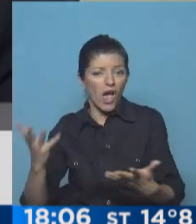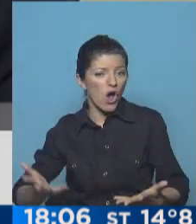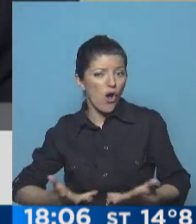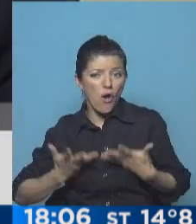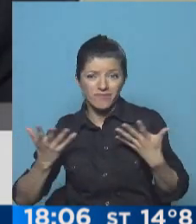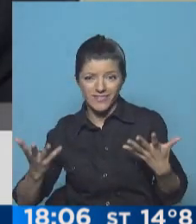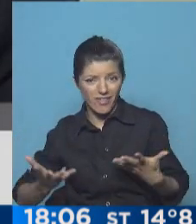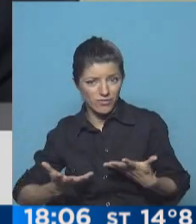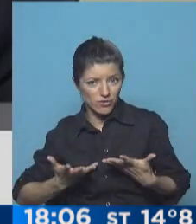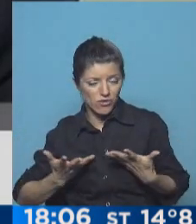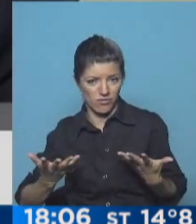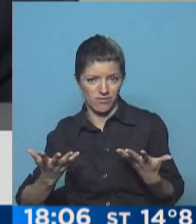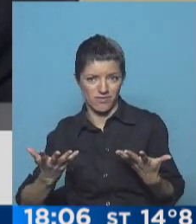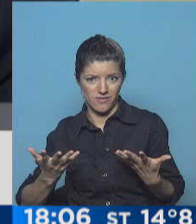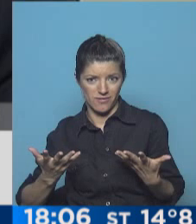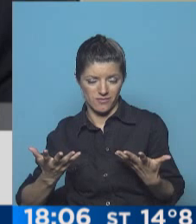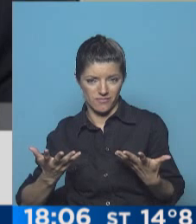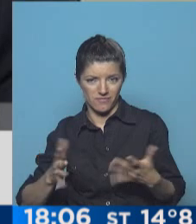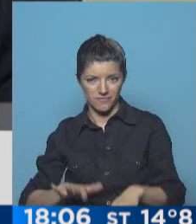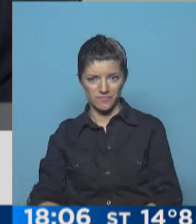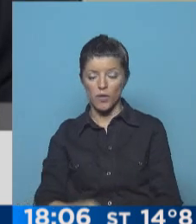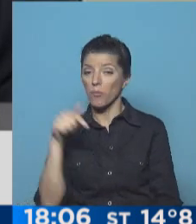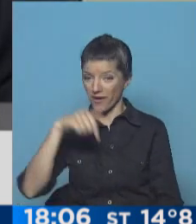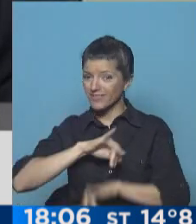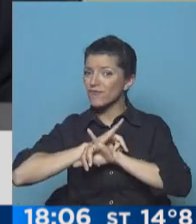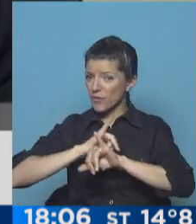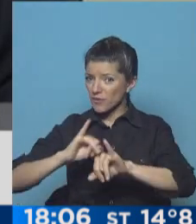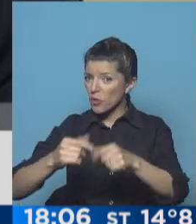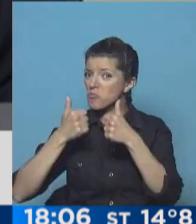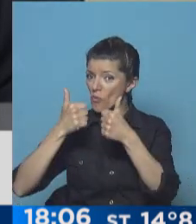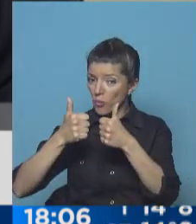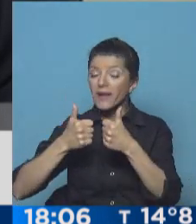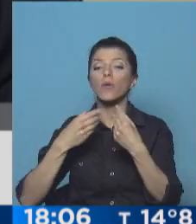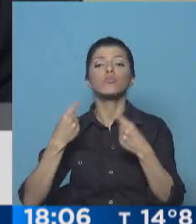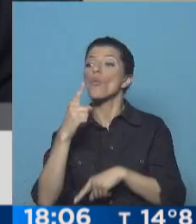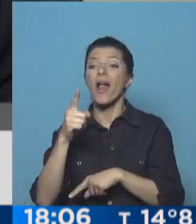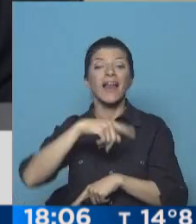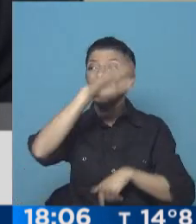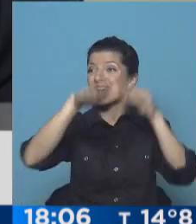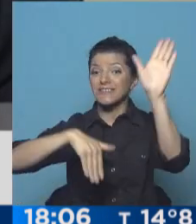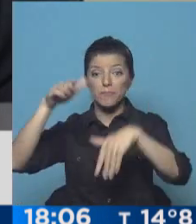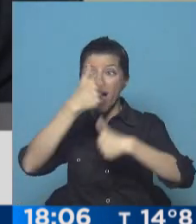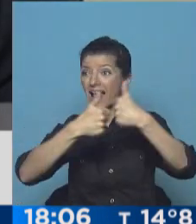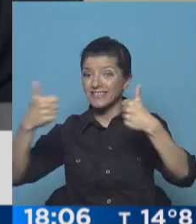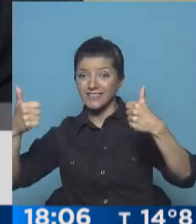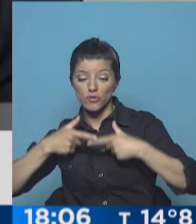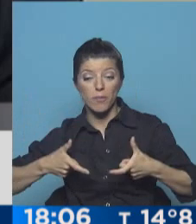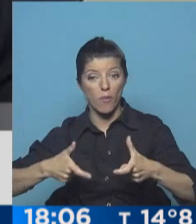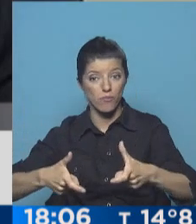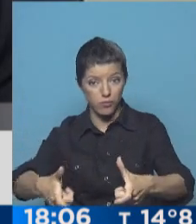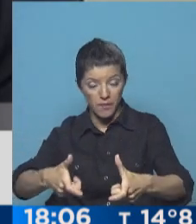por este extraordinario anuncio que es el llamado a licitación del acueducto del